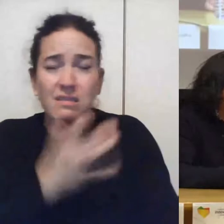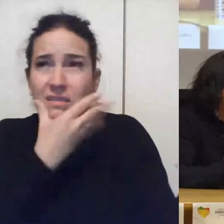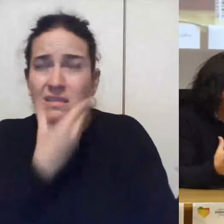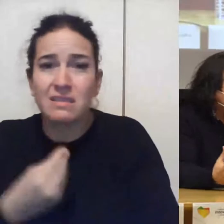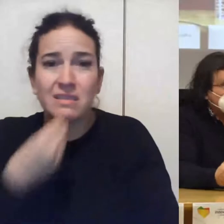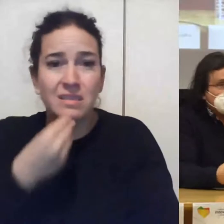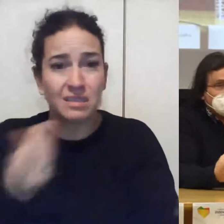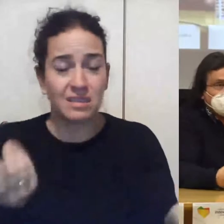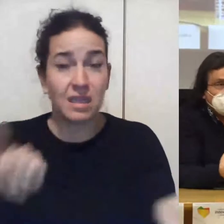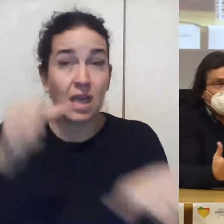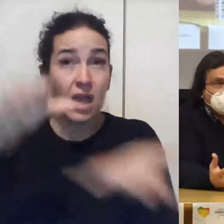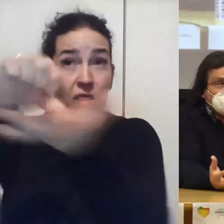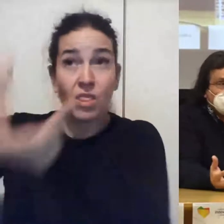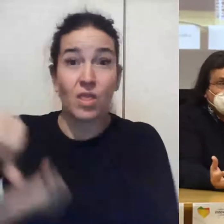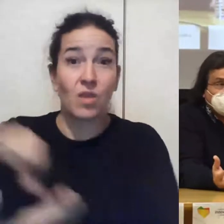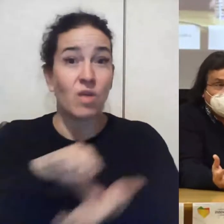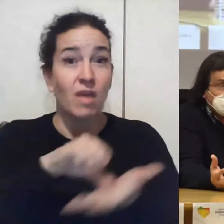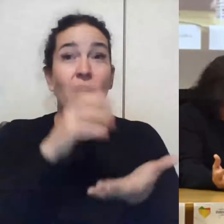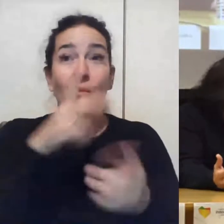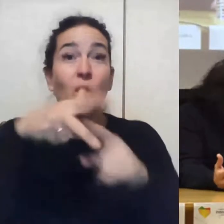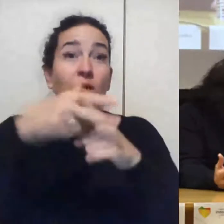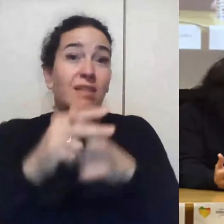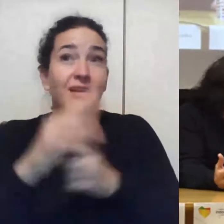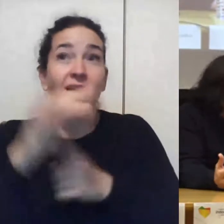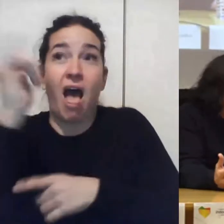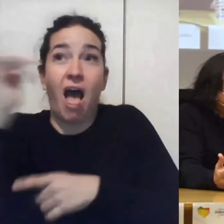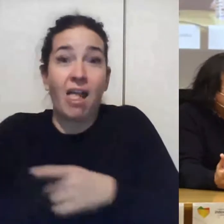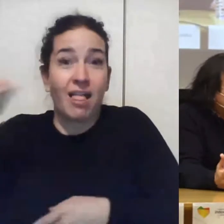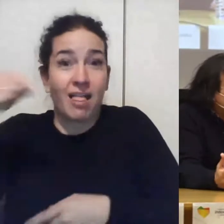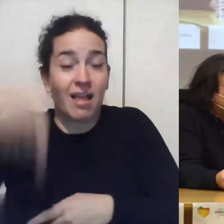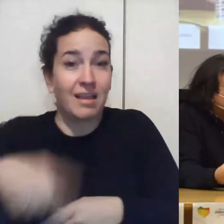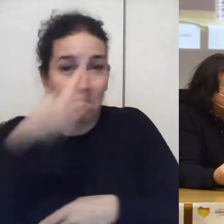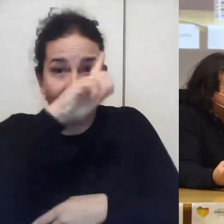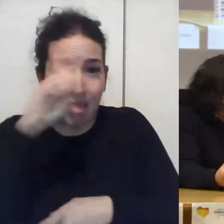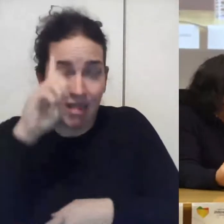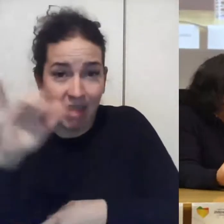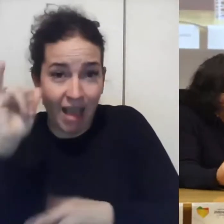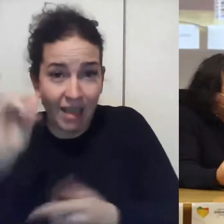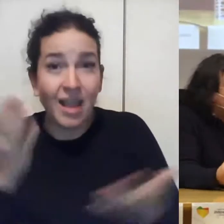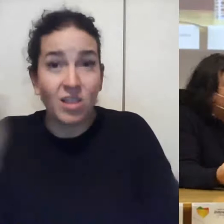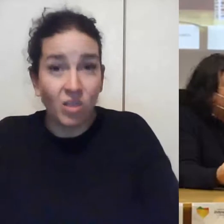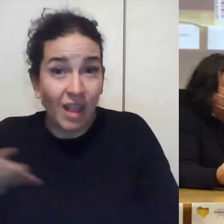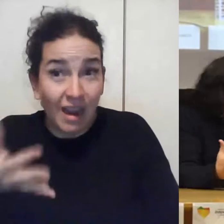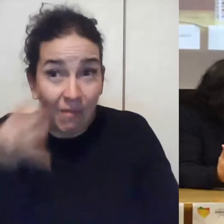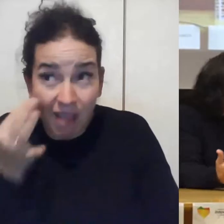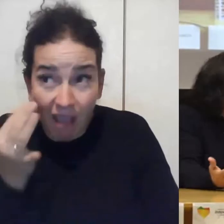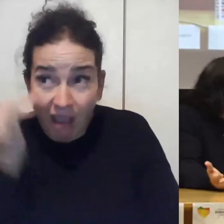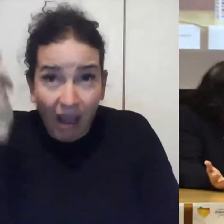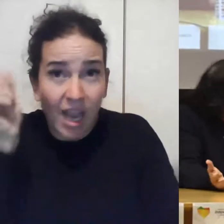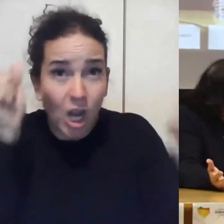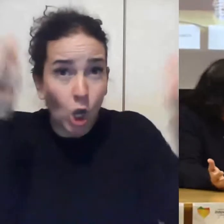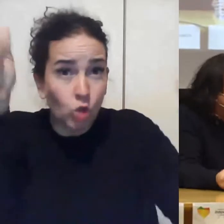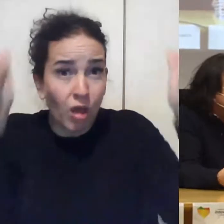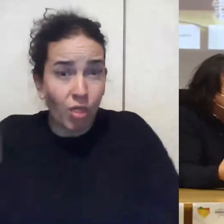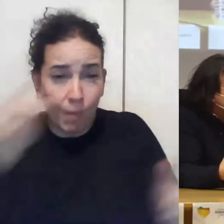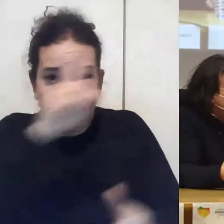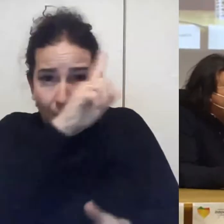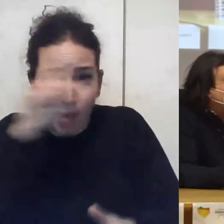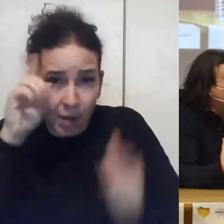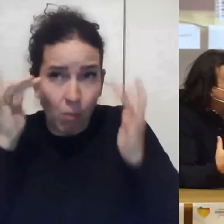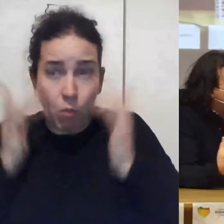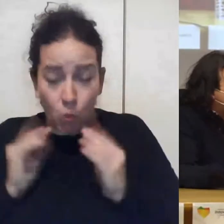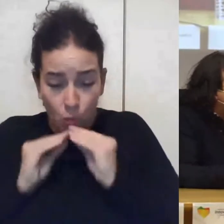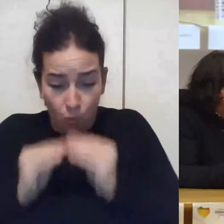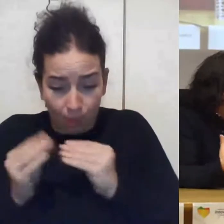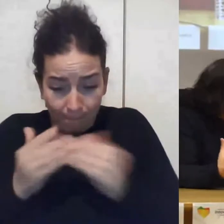había un número limitado de talleres que producían tipografía. Realmente existe una rotulación madrileña, existe